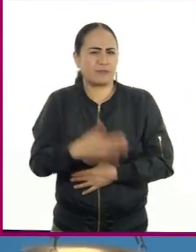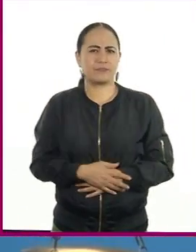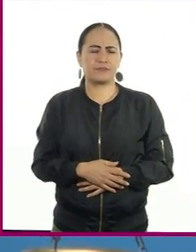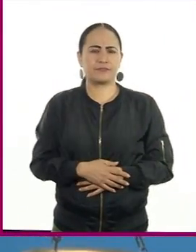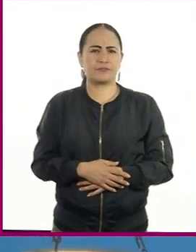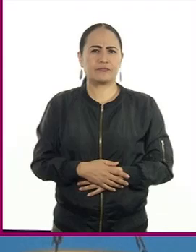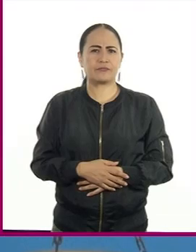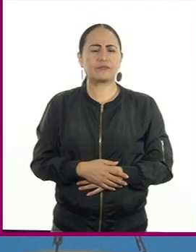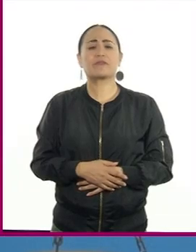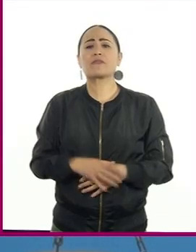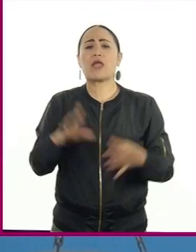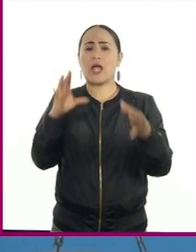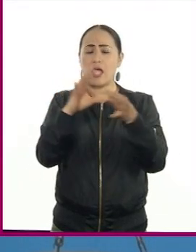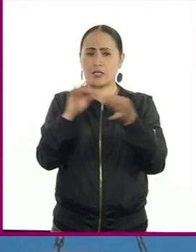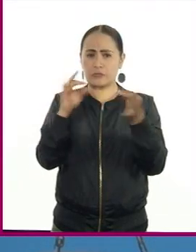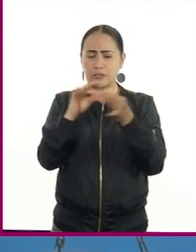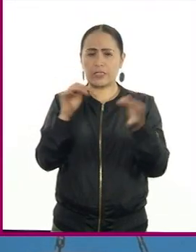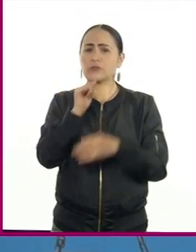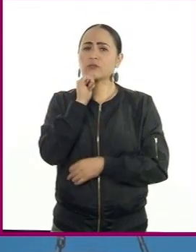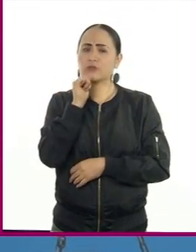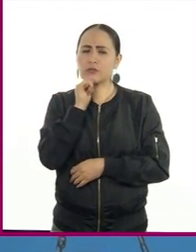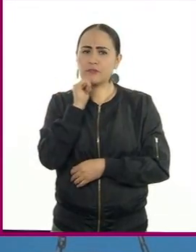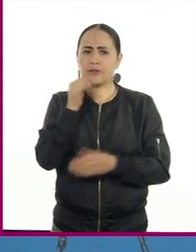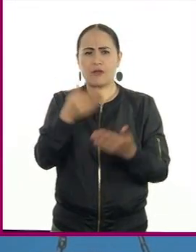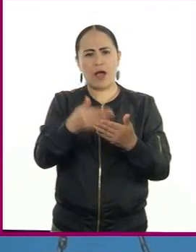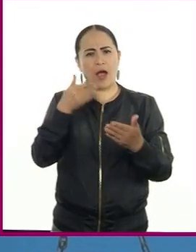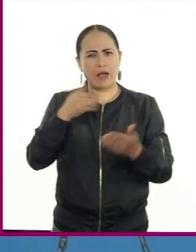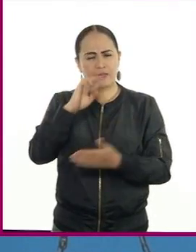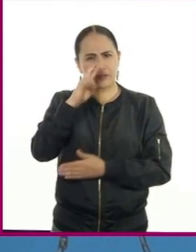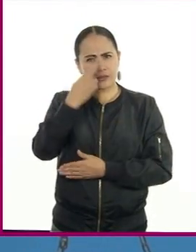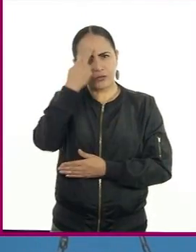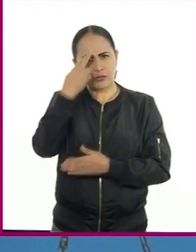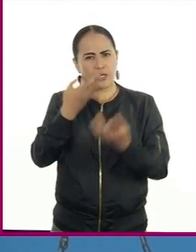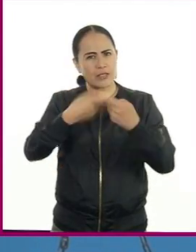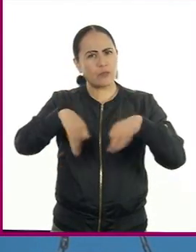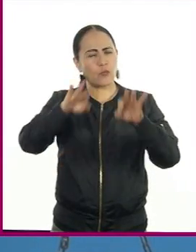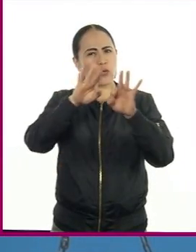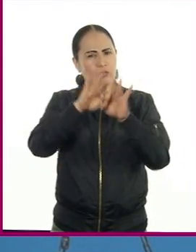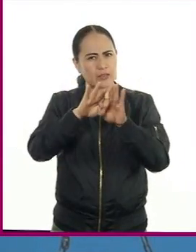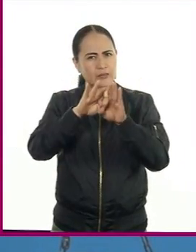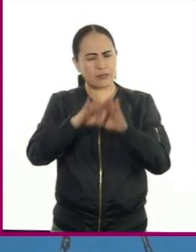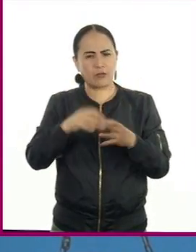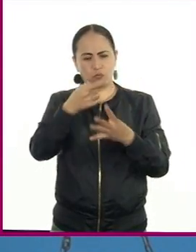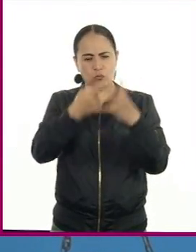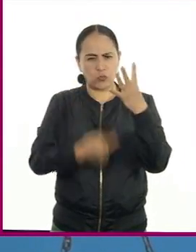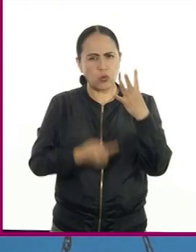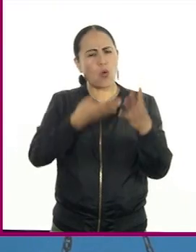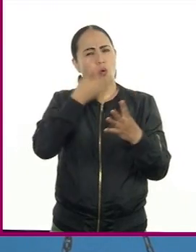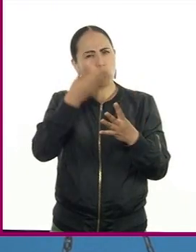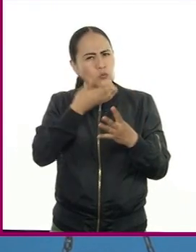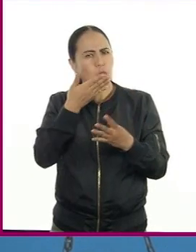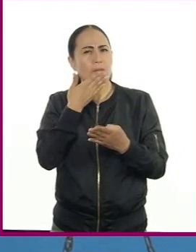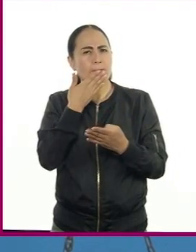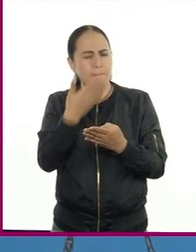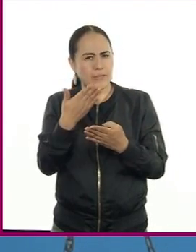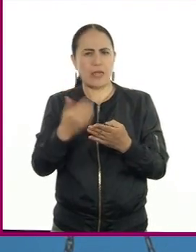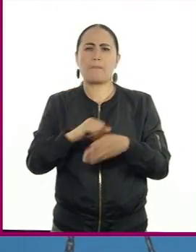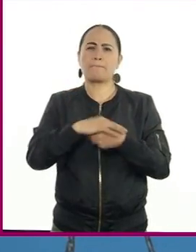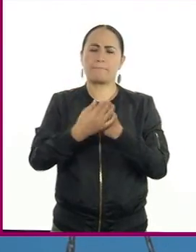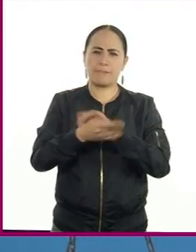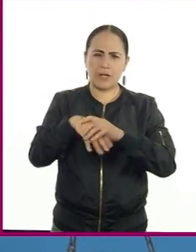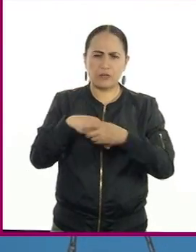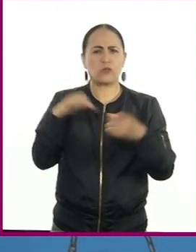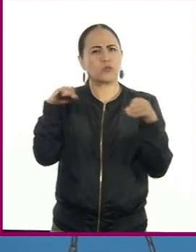al contenido, queremos recordar con ustedes que es importante mantener los hábitos de higiene, como lavarse las